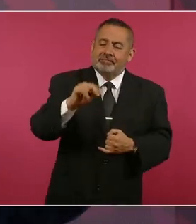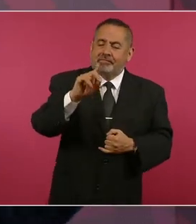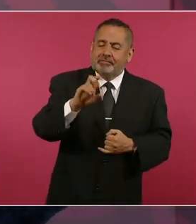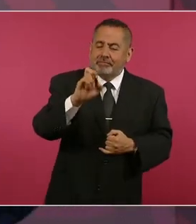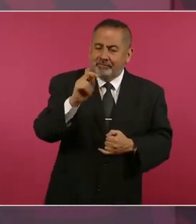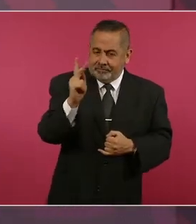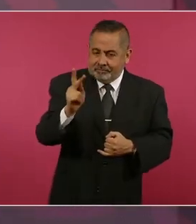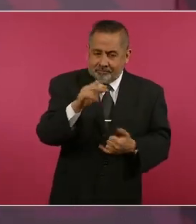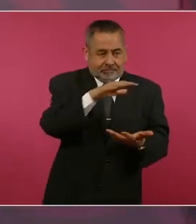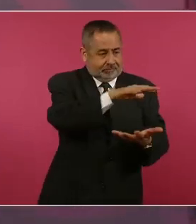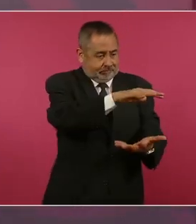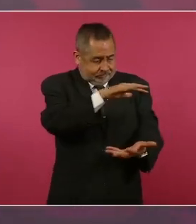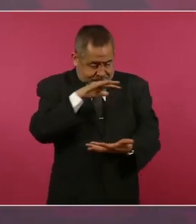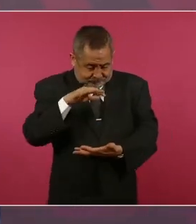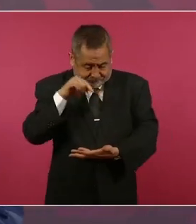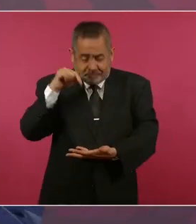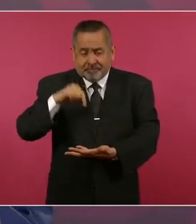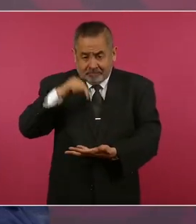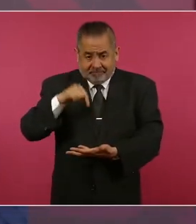ahí